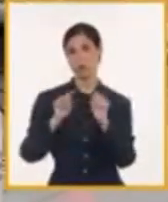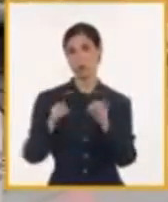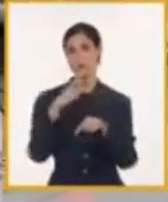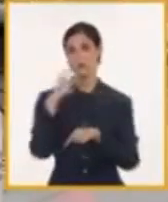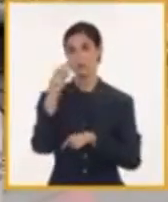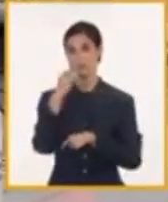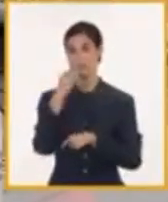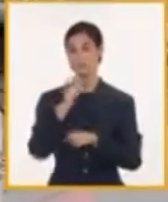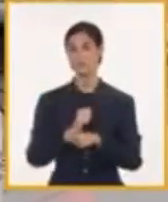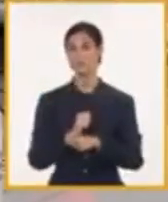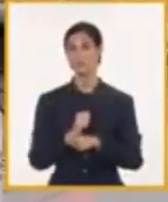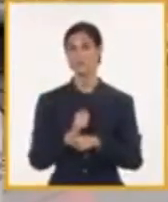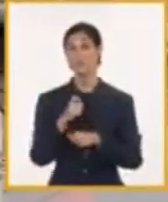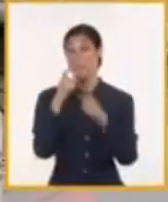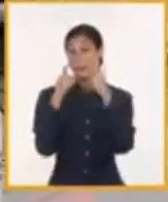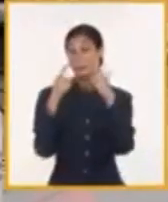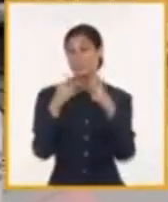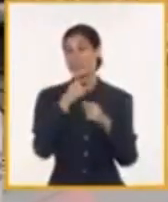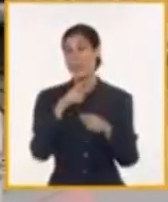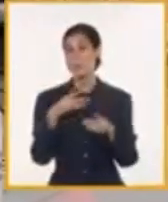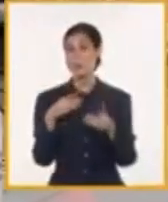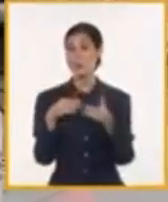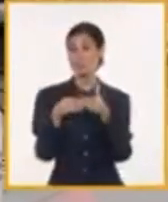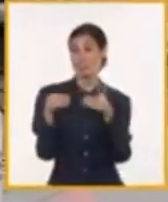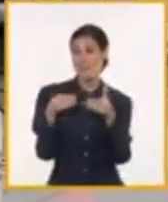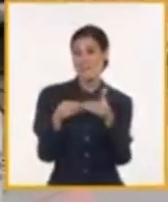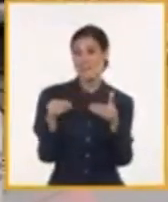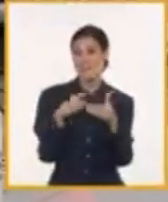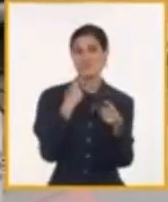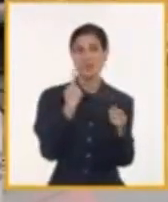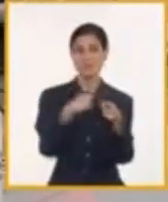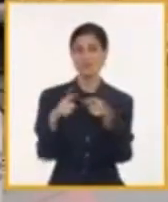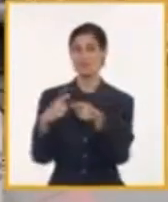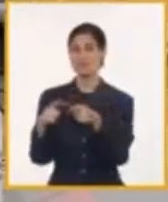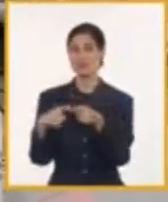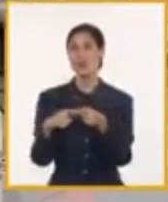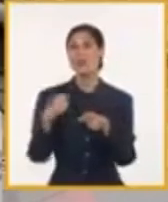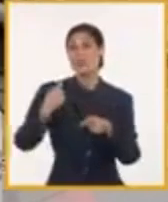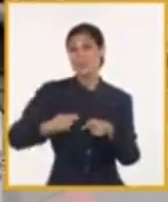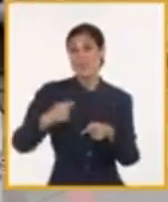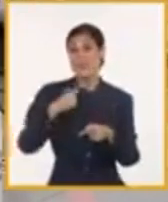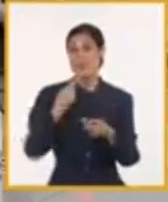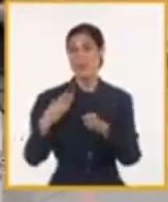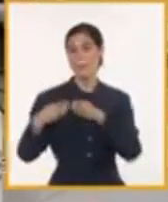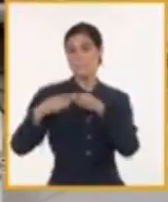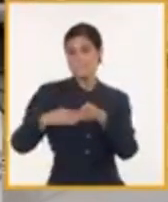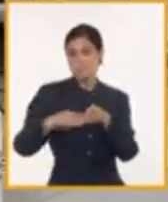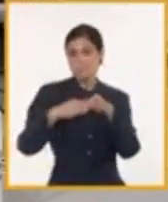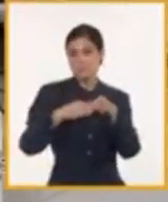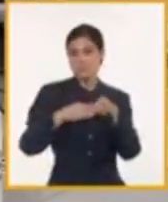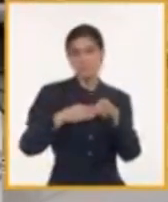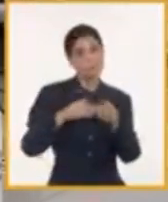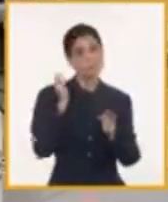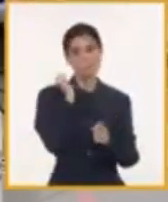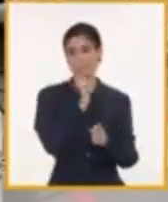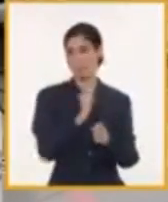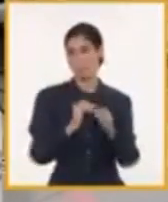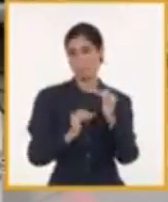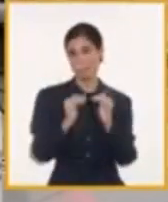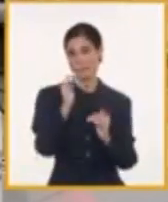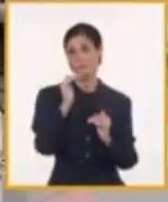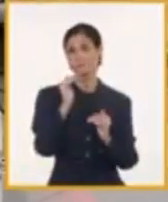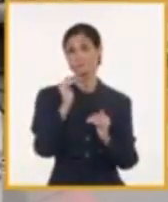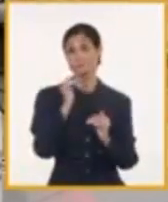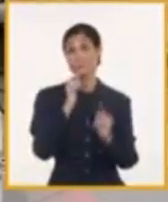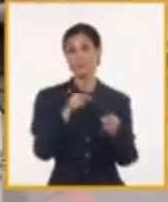por eso también es importante que el grupo empresarial incremente sus exportaciones para tener divisas también para enfrentar un desafío como eso.